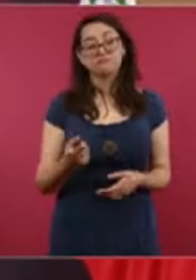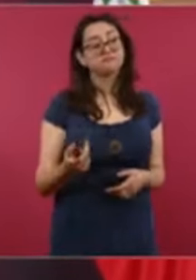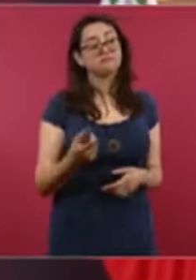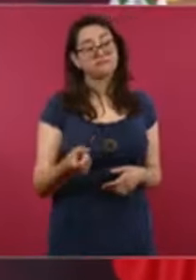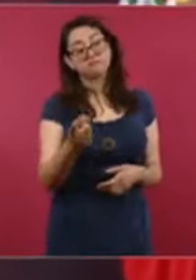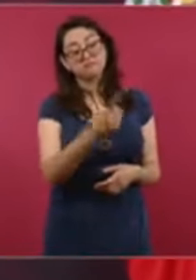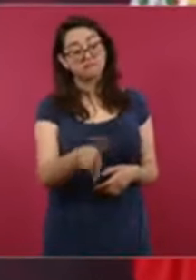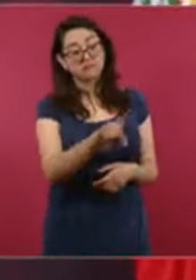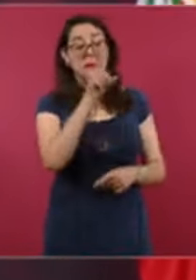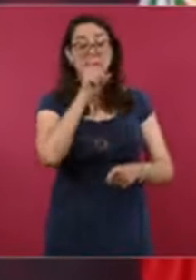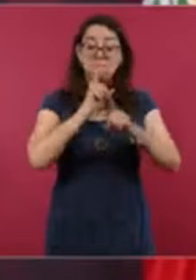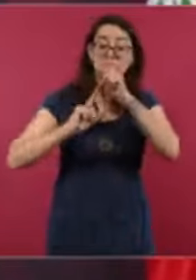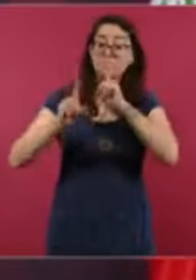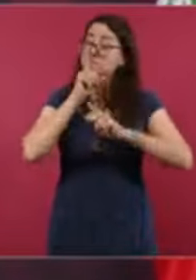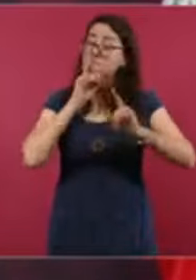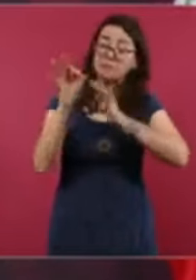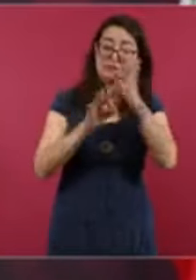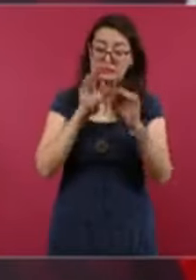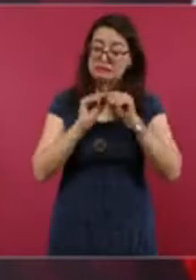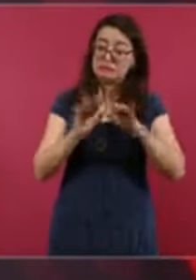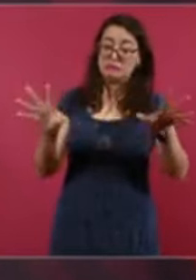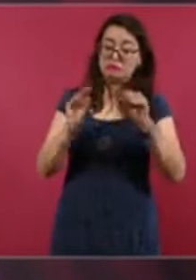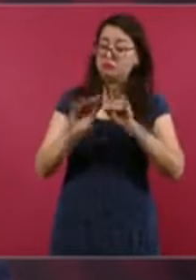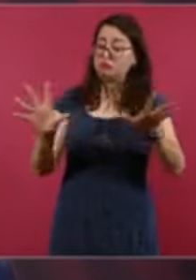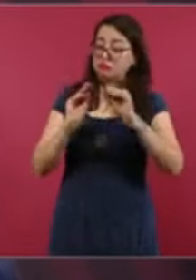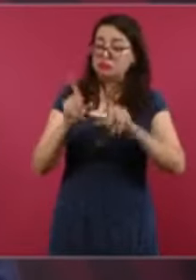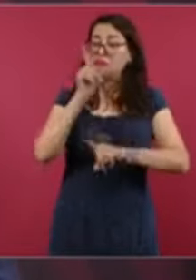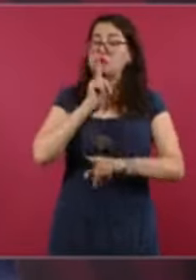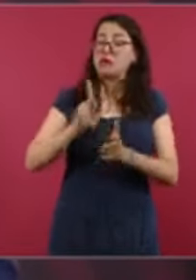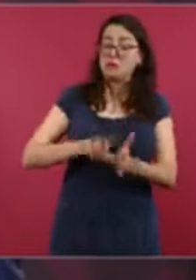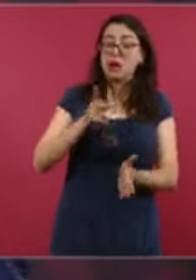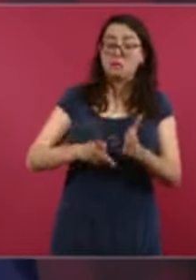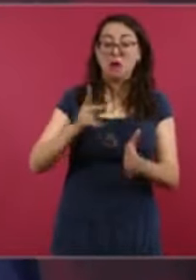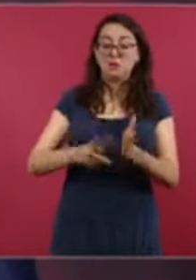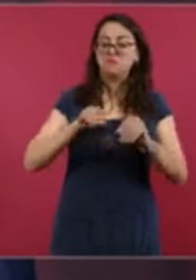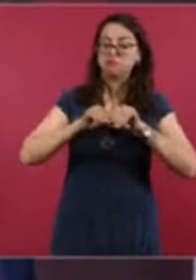entregados a la mentira, a la difamación, a la calumnia,